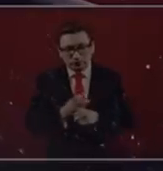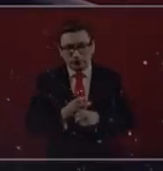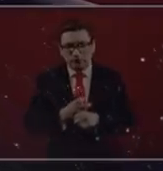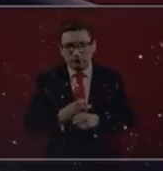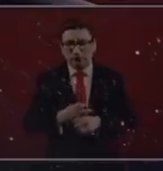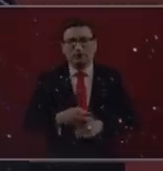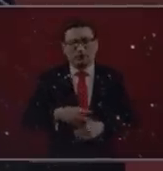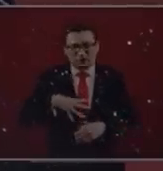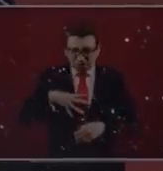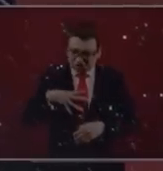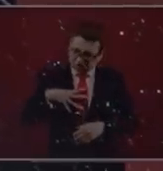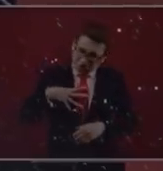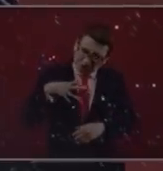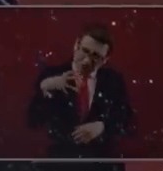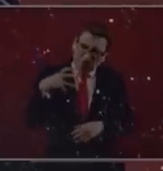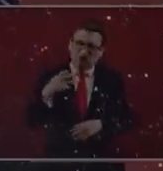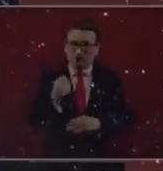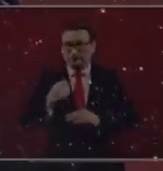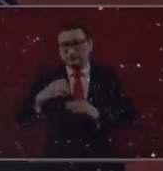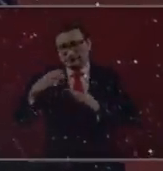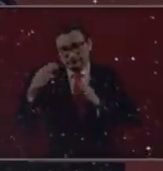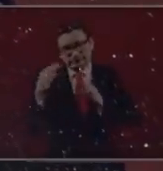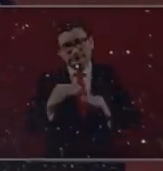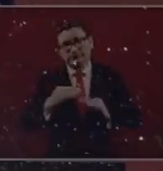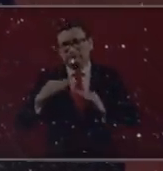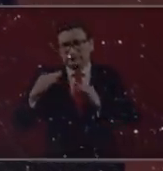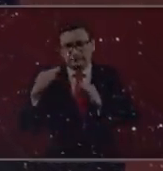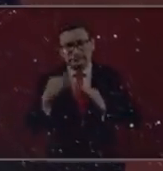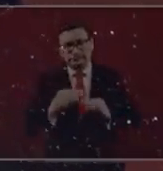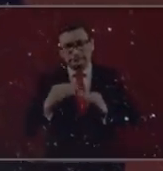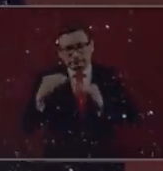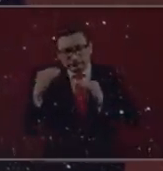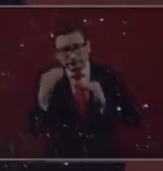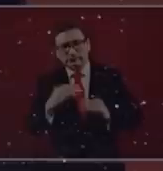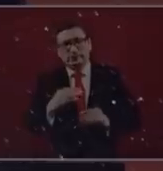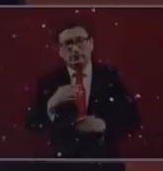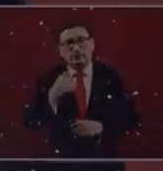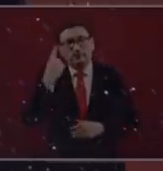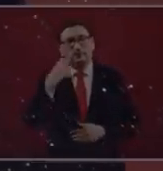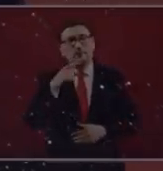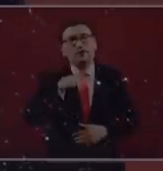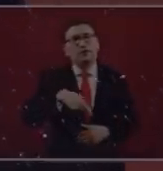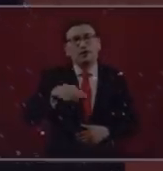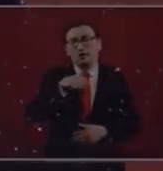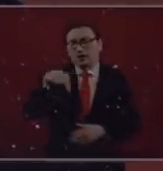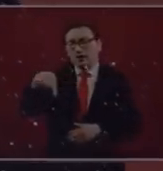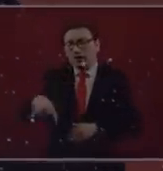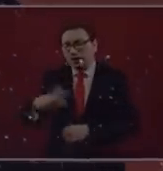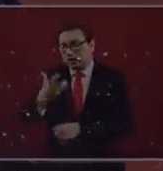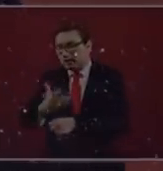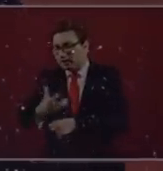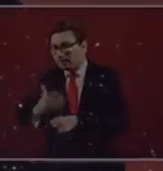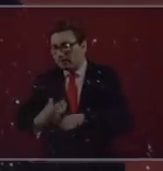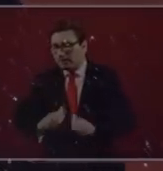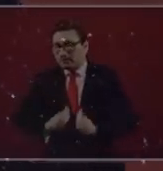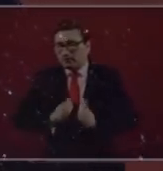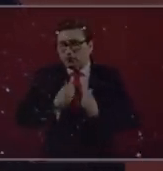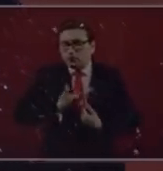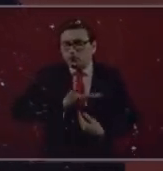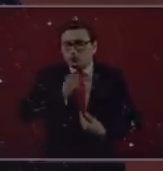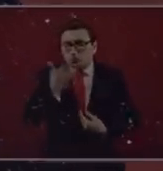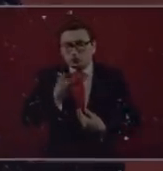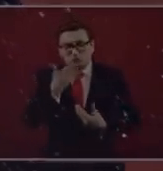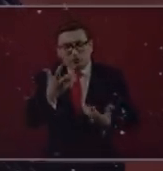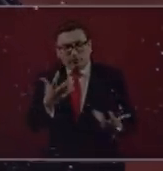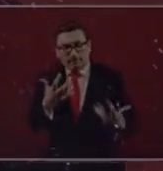Han hecho prácticamente lo que hace la delincuencia organizada. Ellos son el